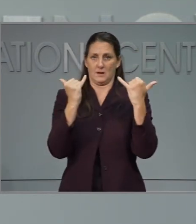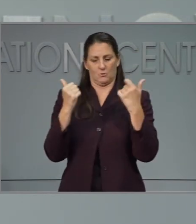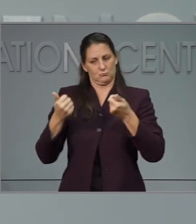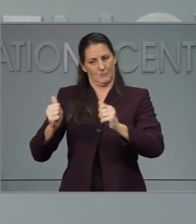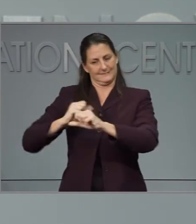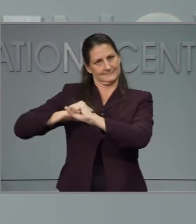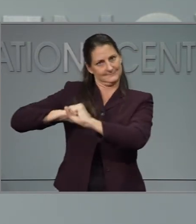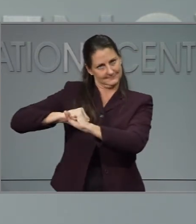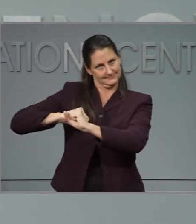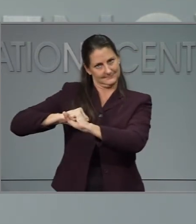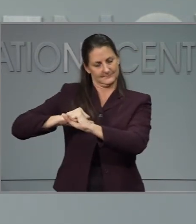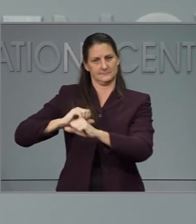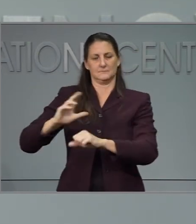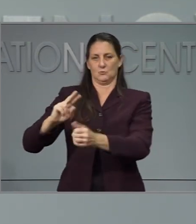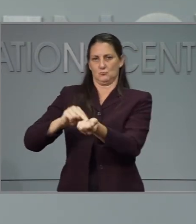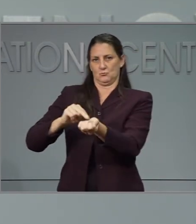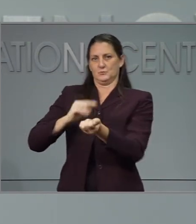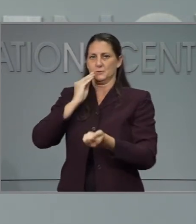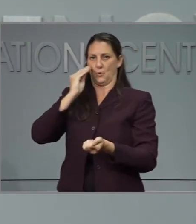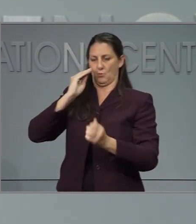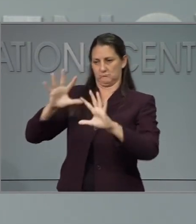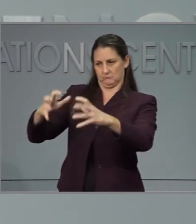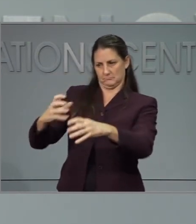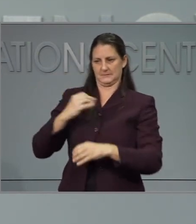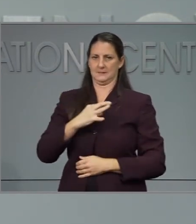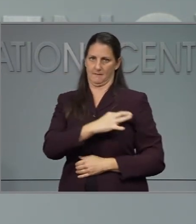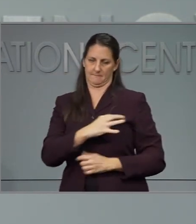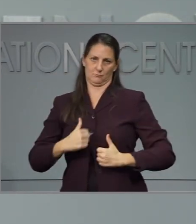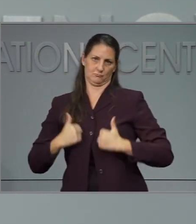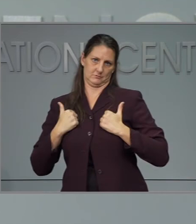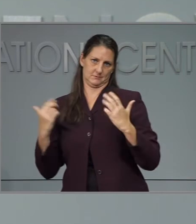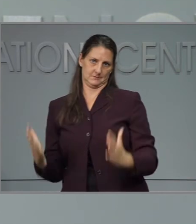el virus esté afuera. Gracias.